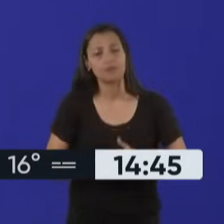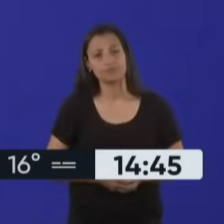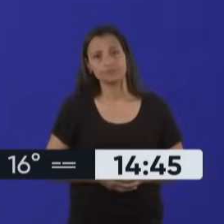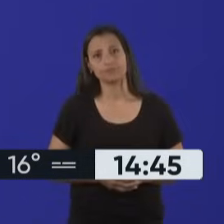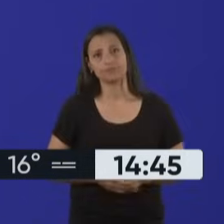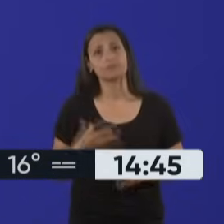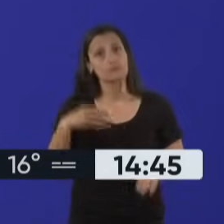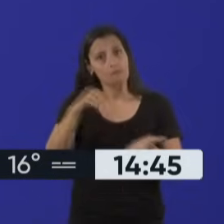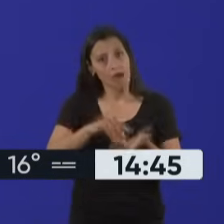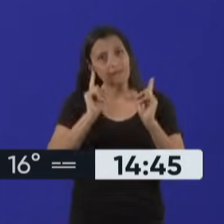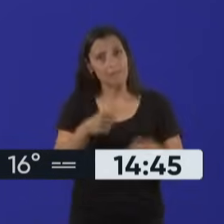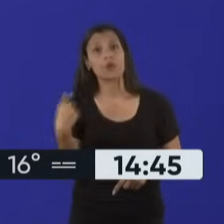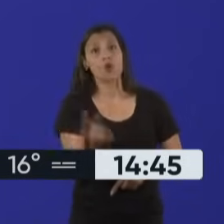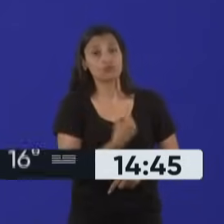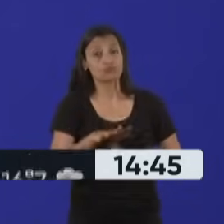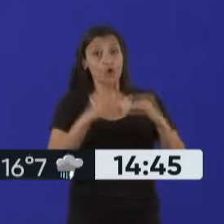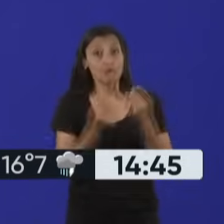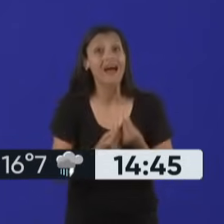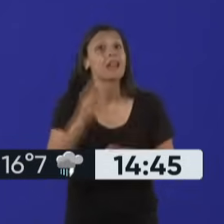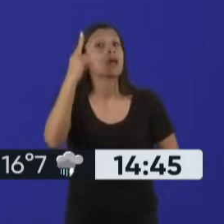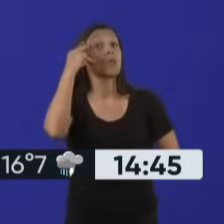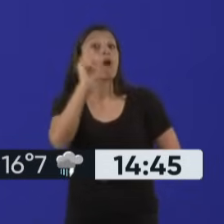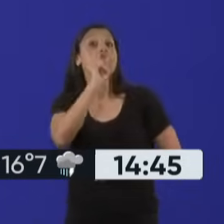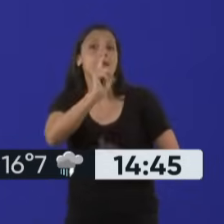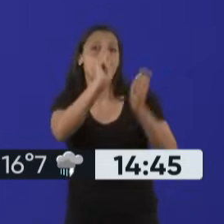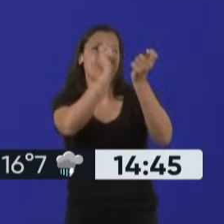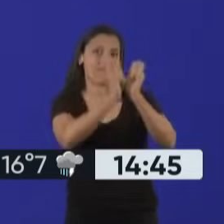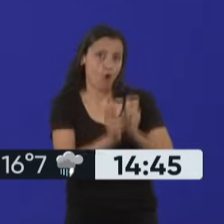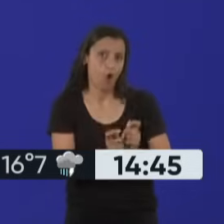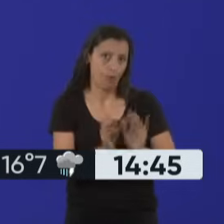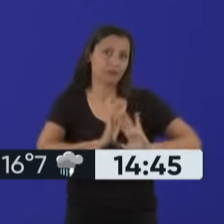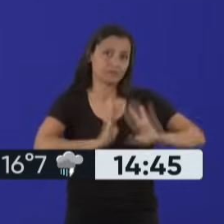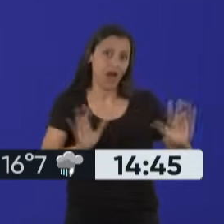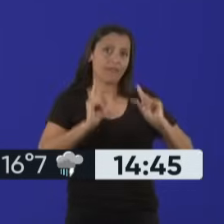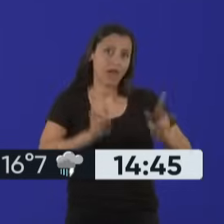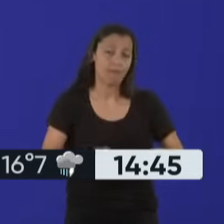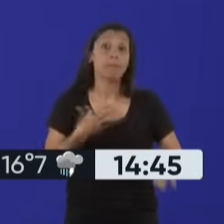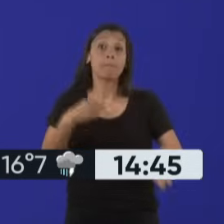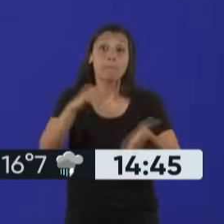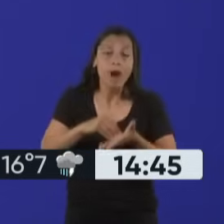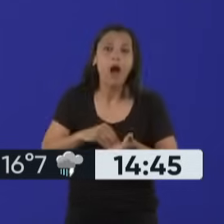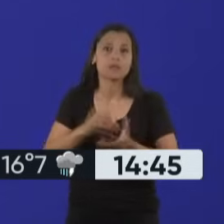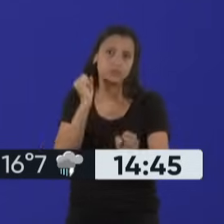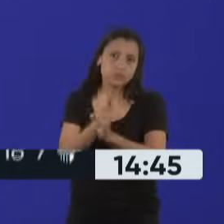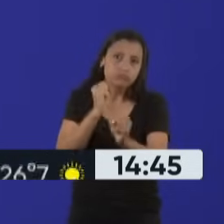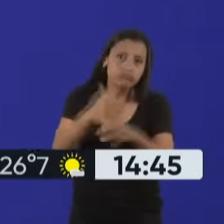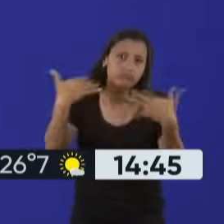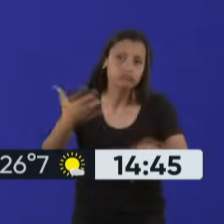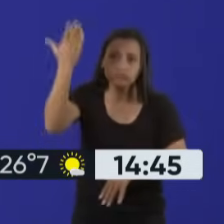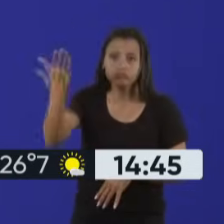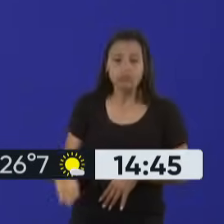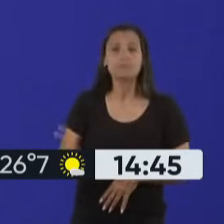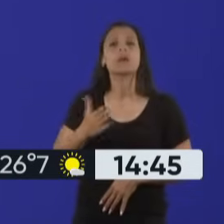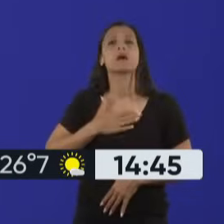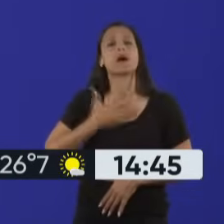Y además hicimos las 9.000 reformas estructurales, además todo el trabajo de Sandra Petovelo, digamos, en